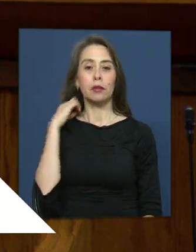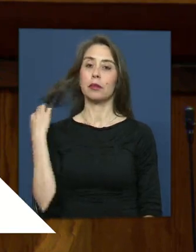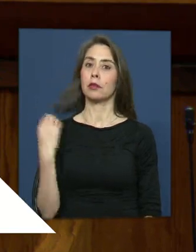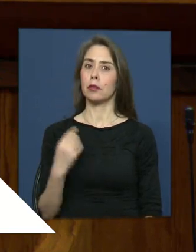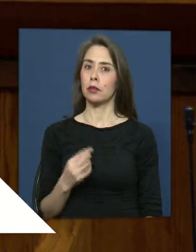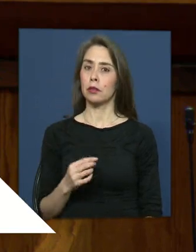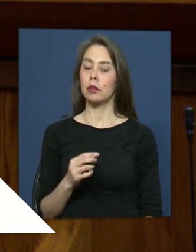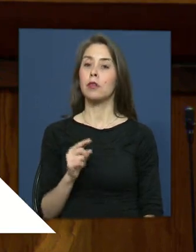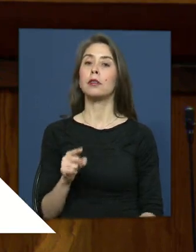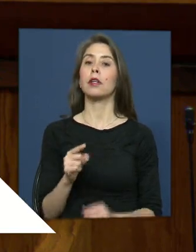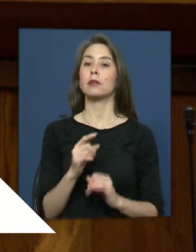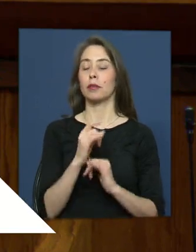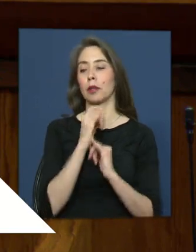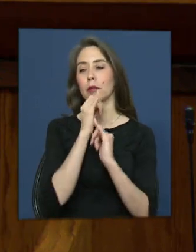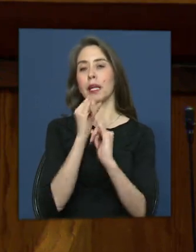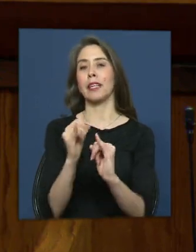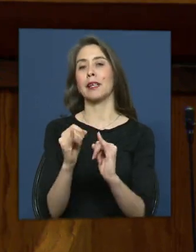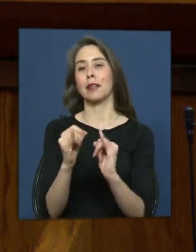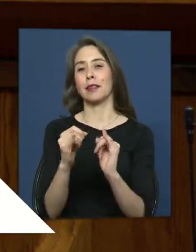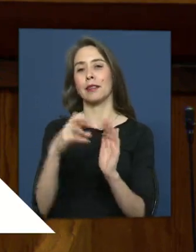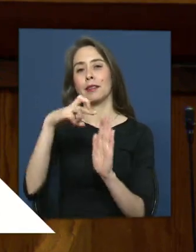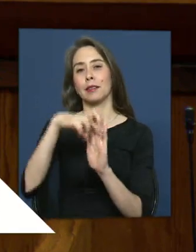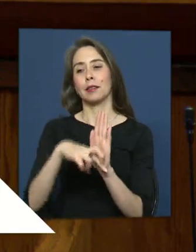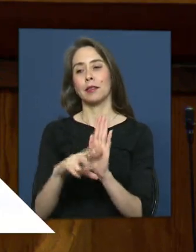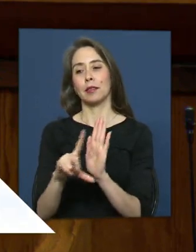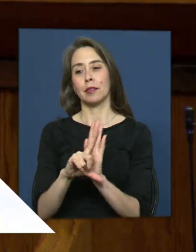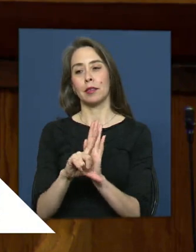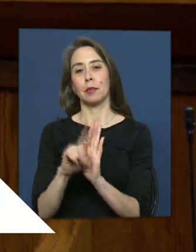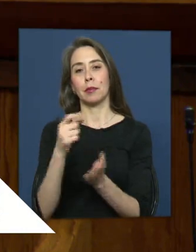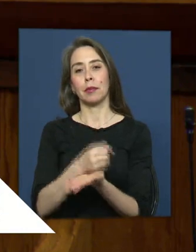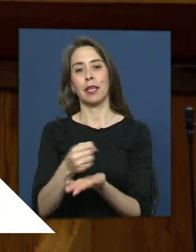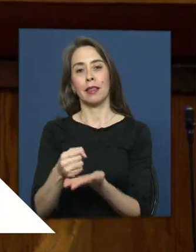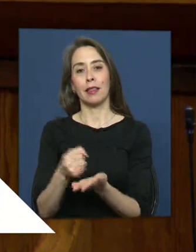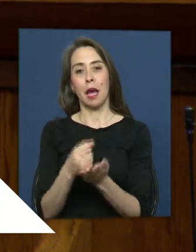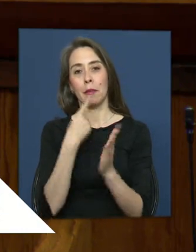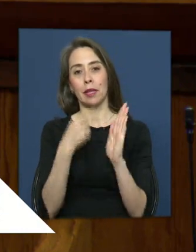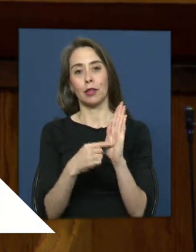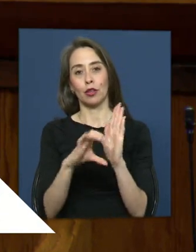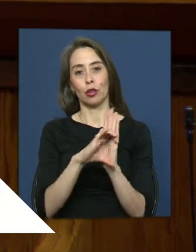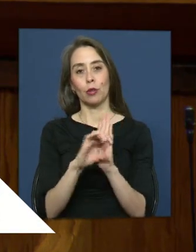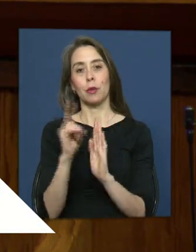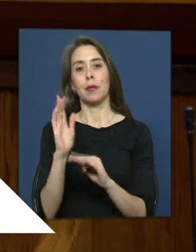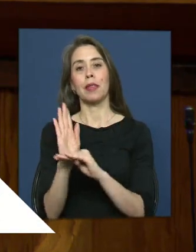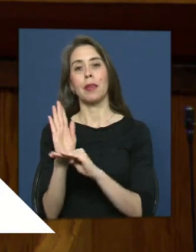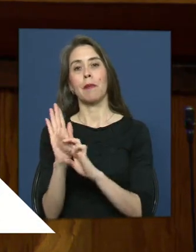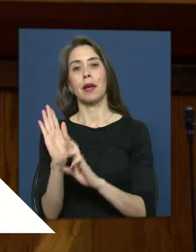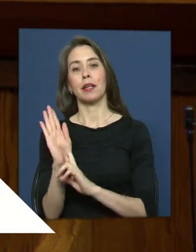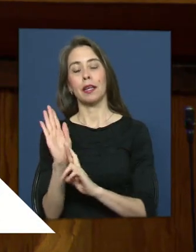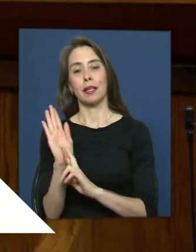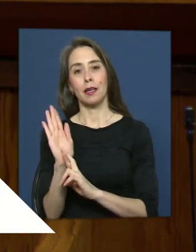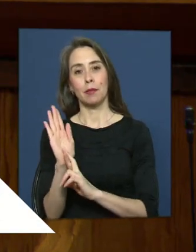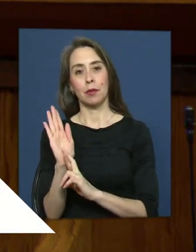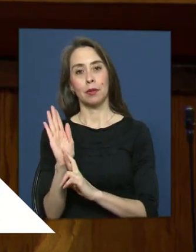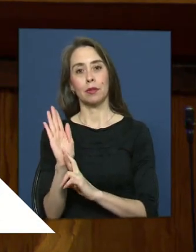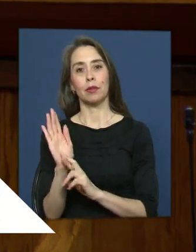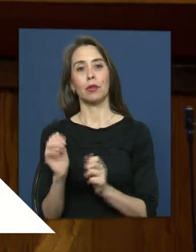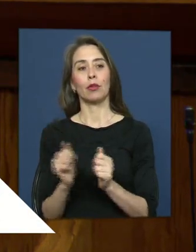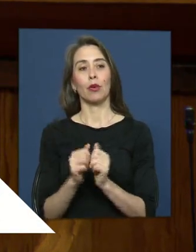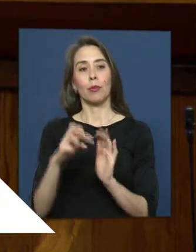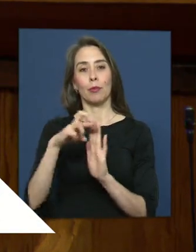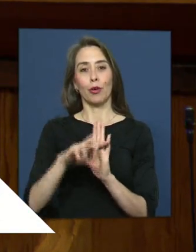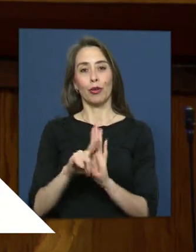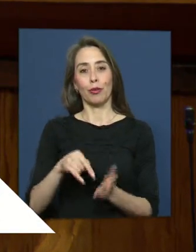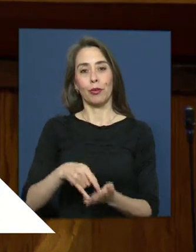paso a informar el proyecto de ley en primer trámite constitucional y reglamento, de origen de la moción de los